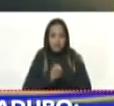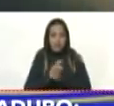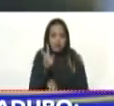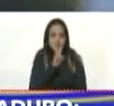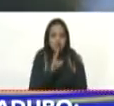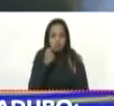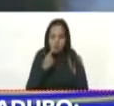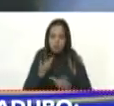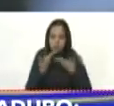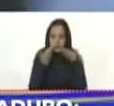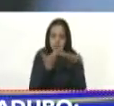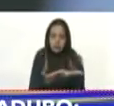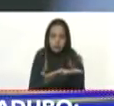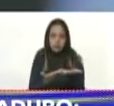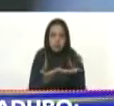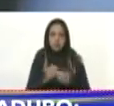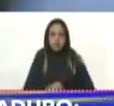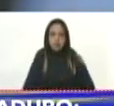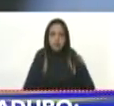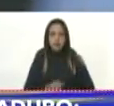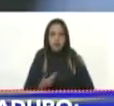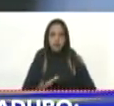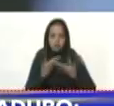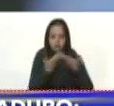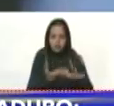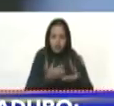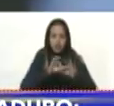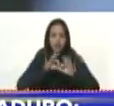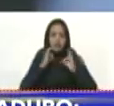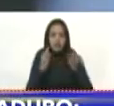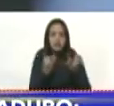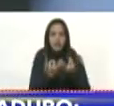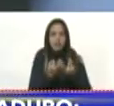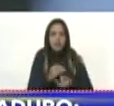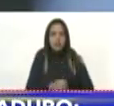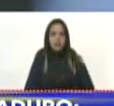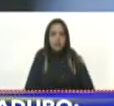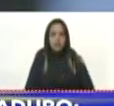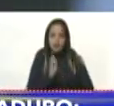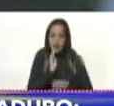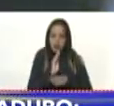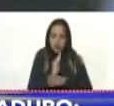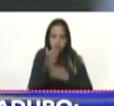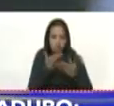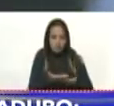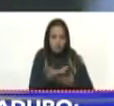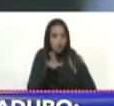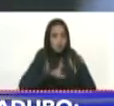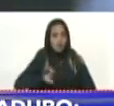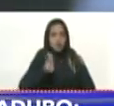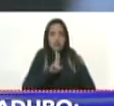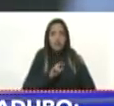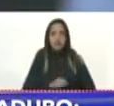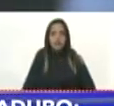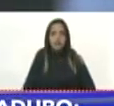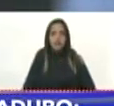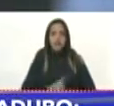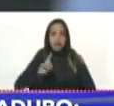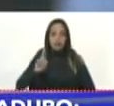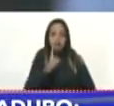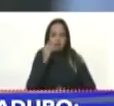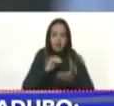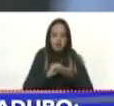esto. Es el regalo de mi familia para que lo proteja usted, úselo. Yo le dije, el primer programa que